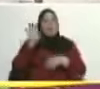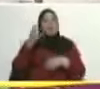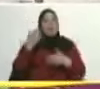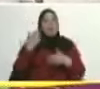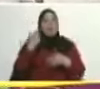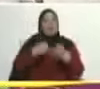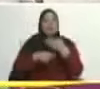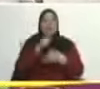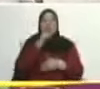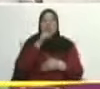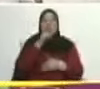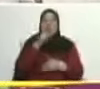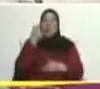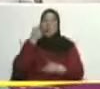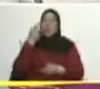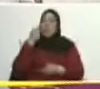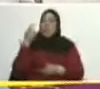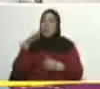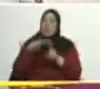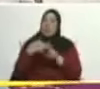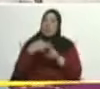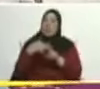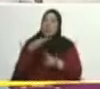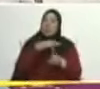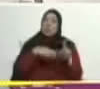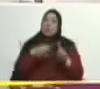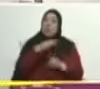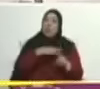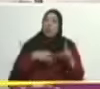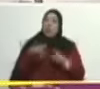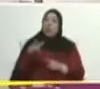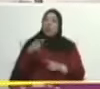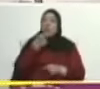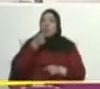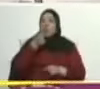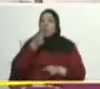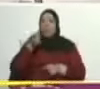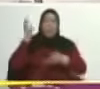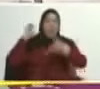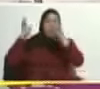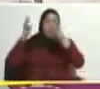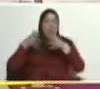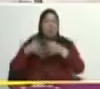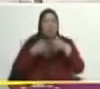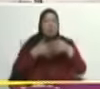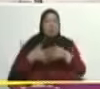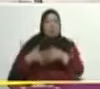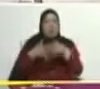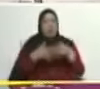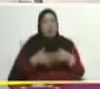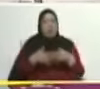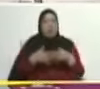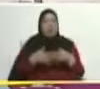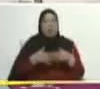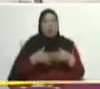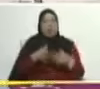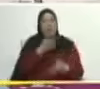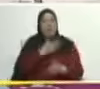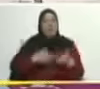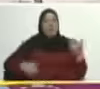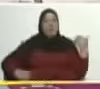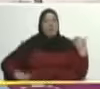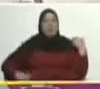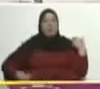Hay un audio, ustedes lo han visto, una entrevista que hace el presidente de los Estados Unidos, Joe Biden, no la traje